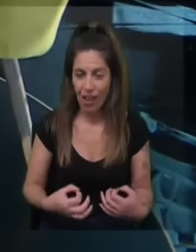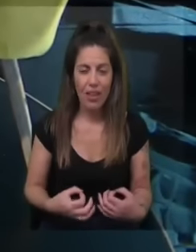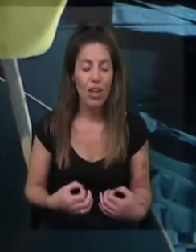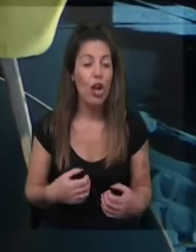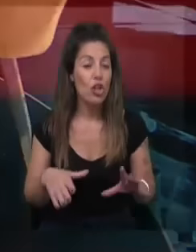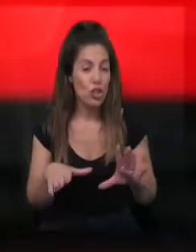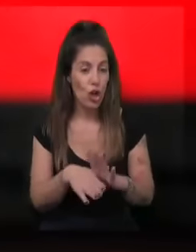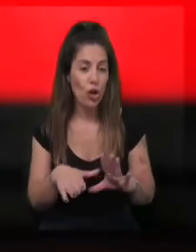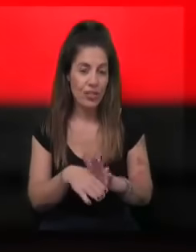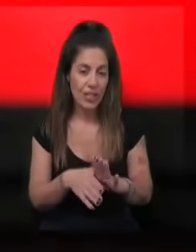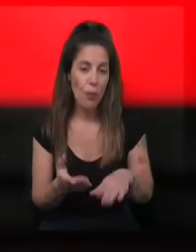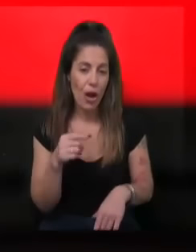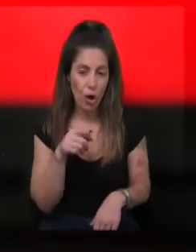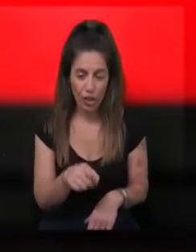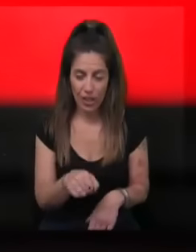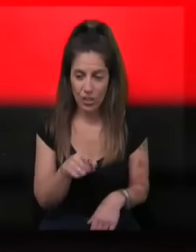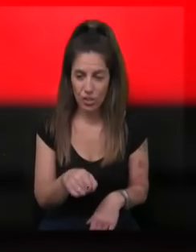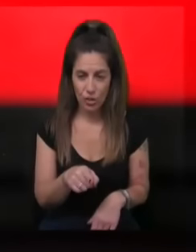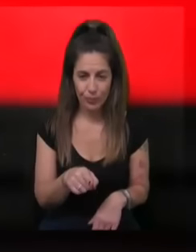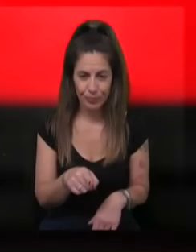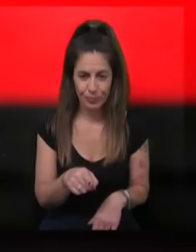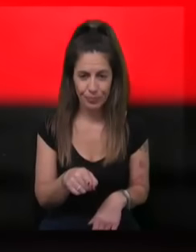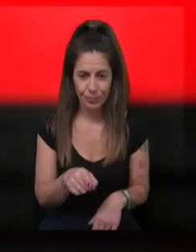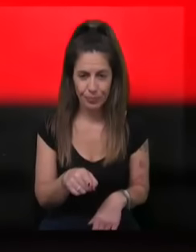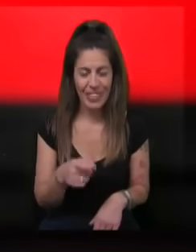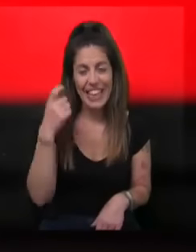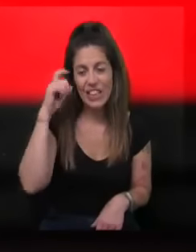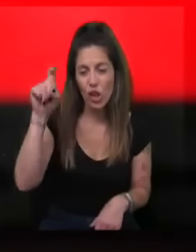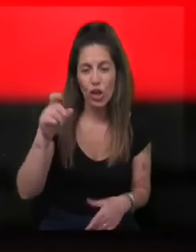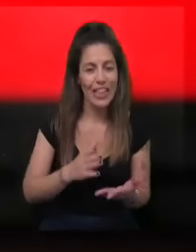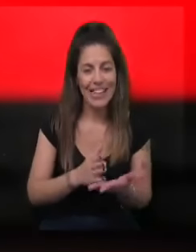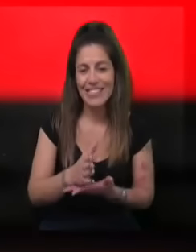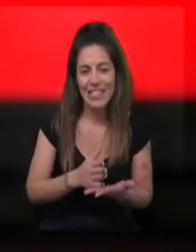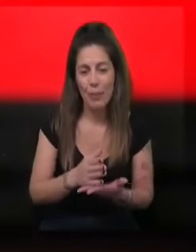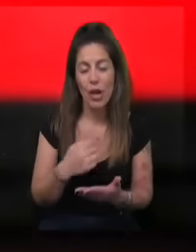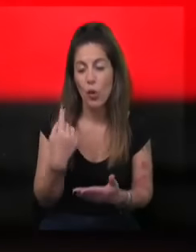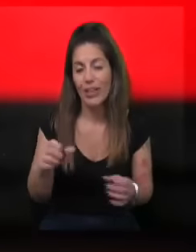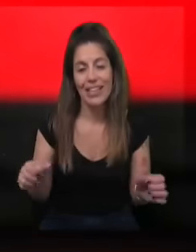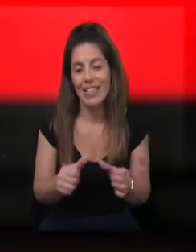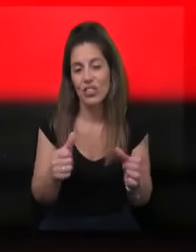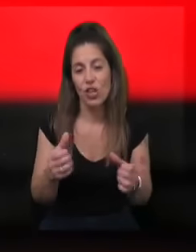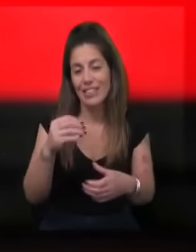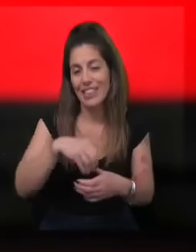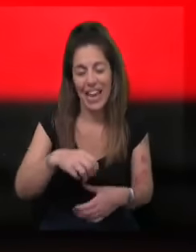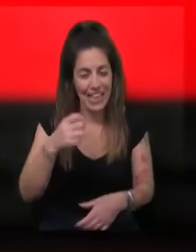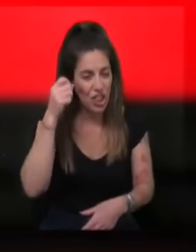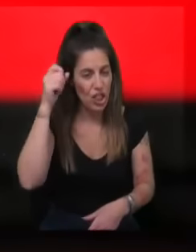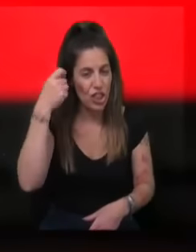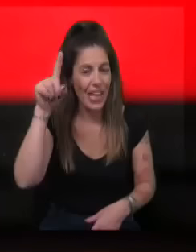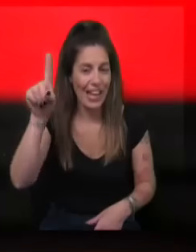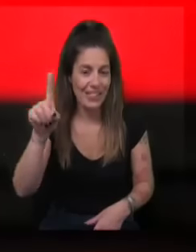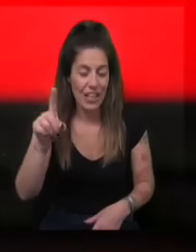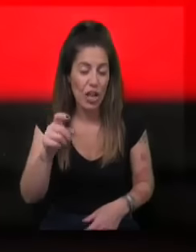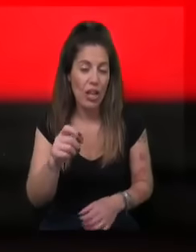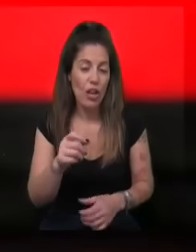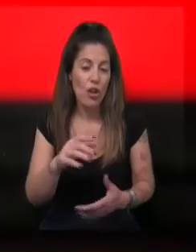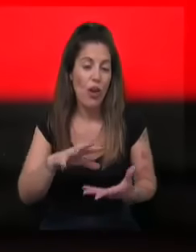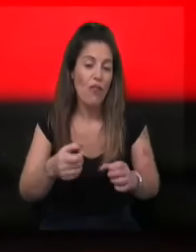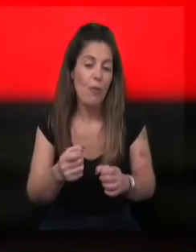coincido más con eso que dice ideología siempre nuestras acciones están cargadas de ideología no no hay manera de zafar de